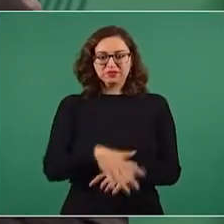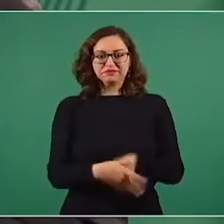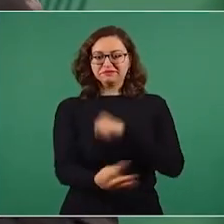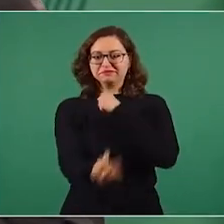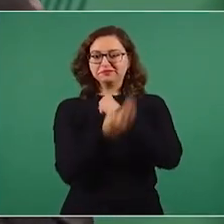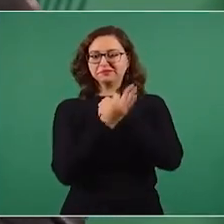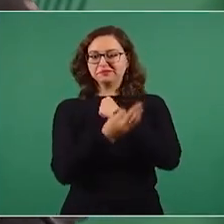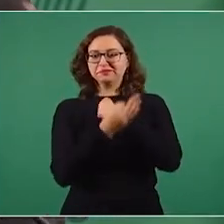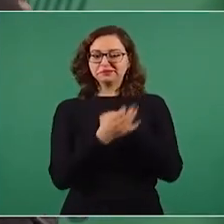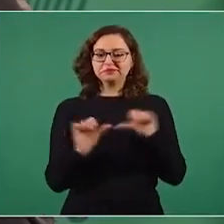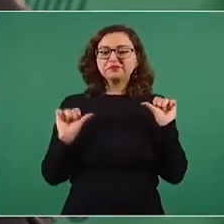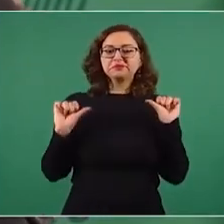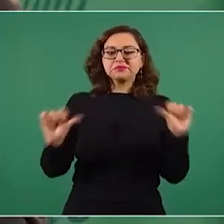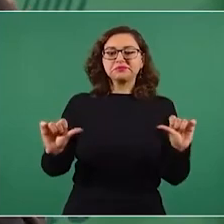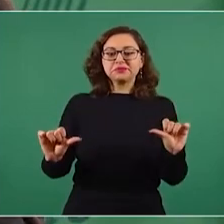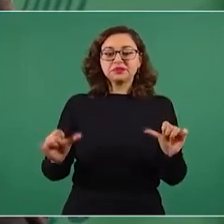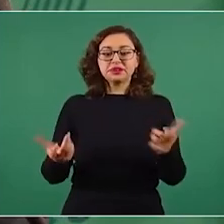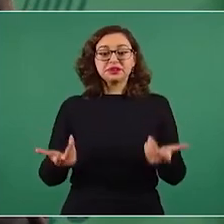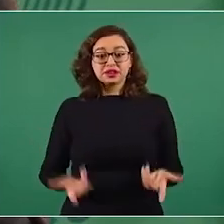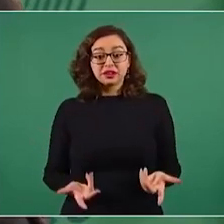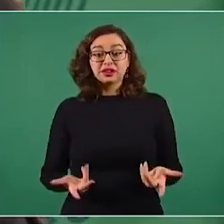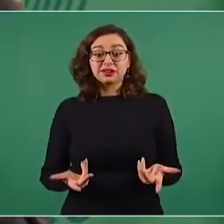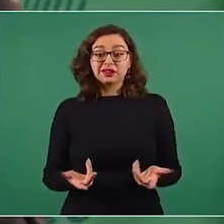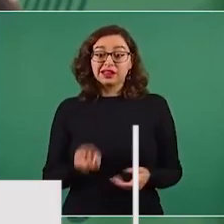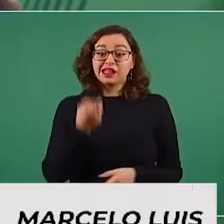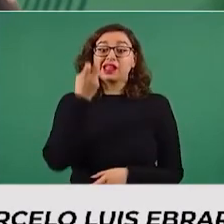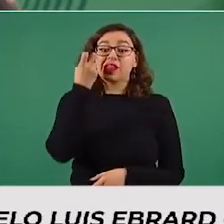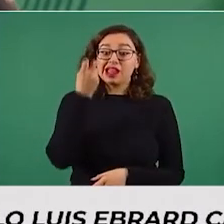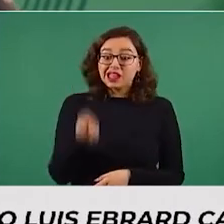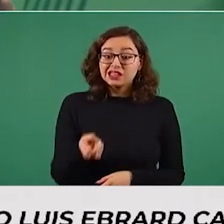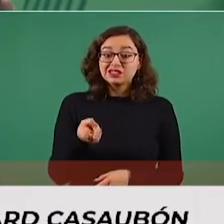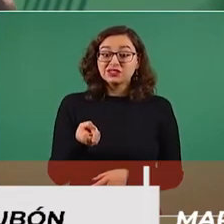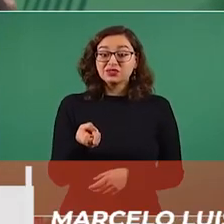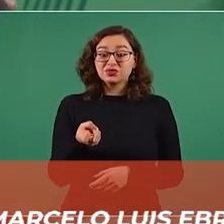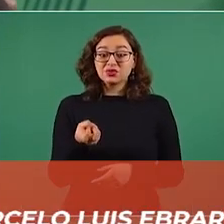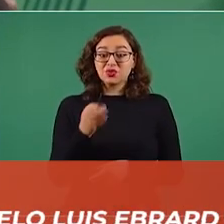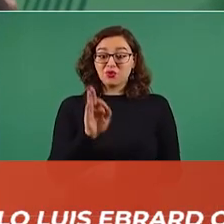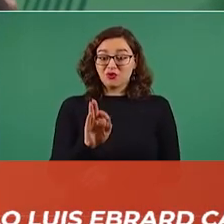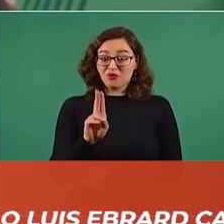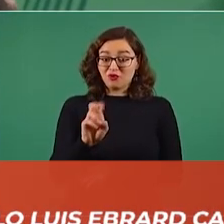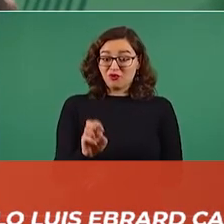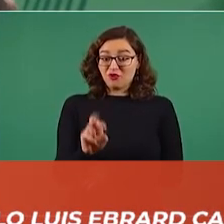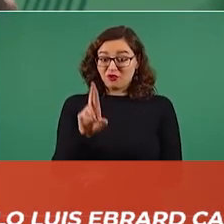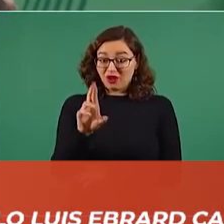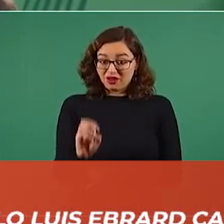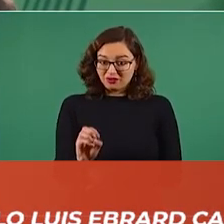Por eso también debe de desaparecer el fuero